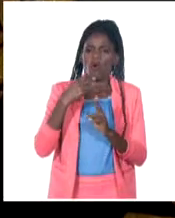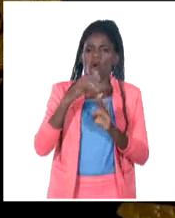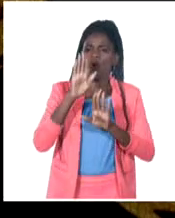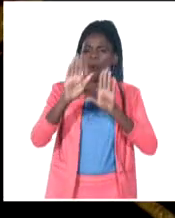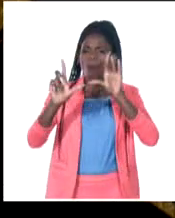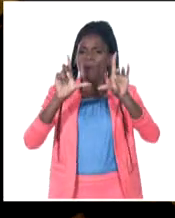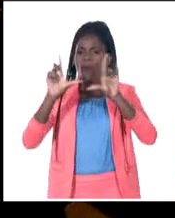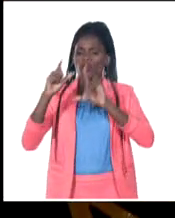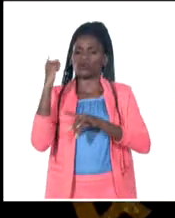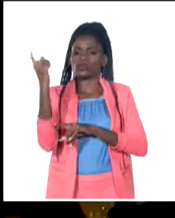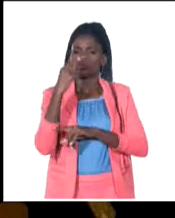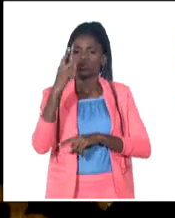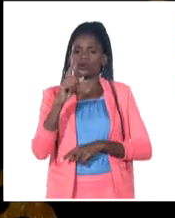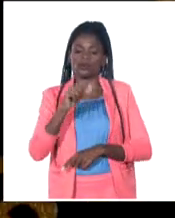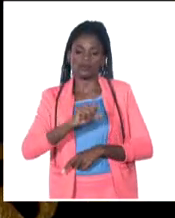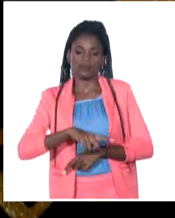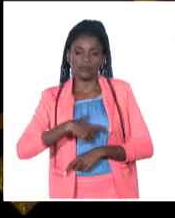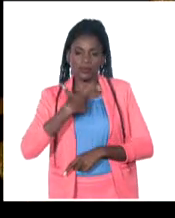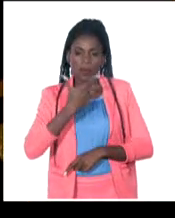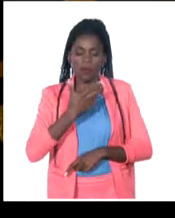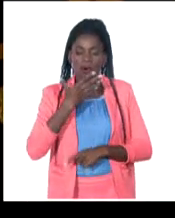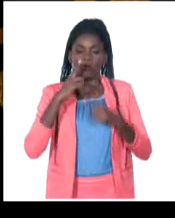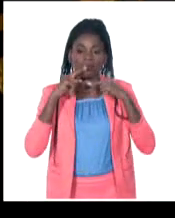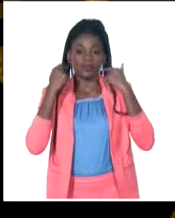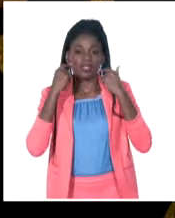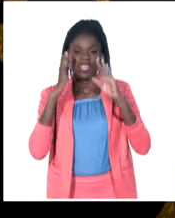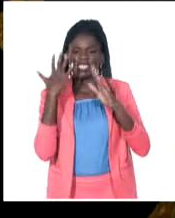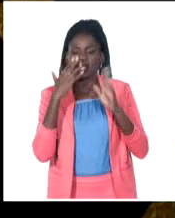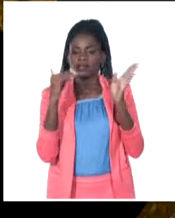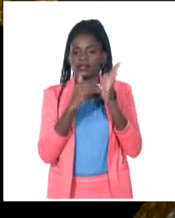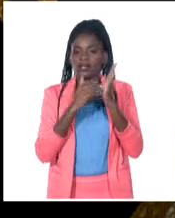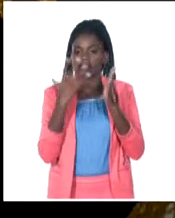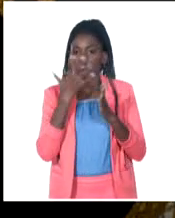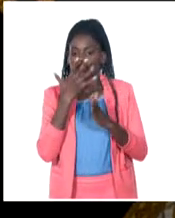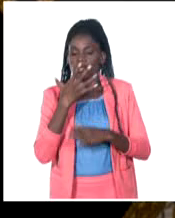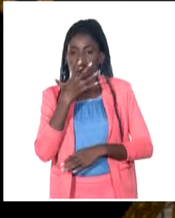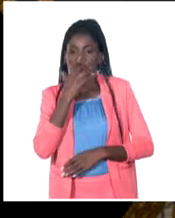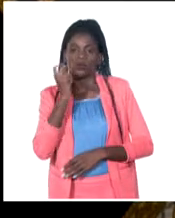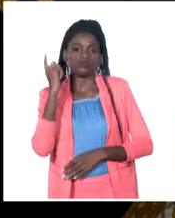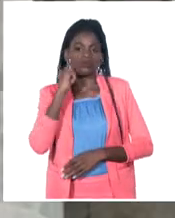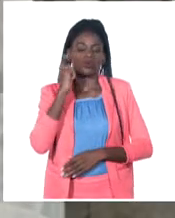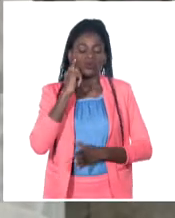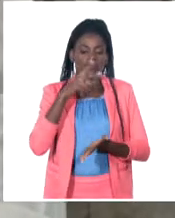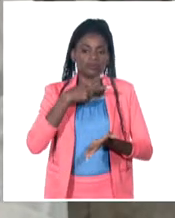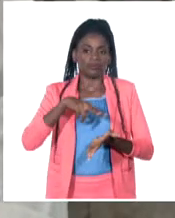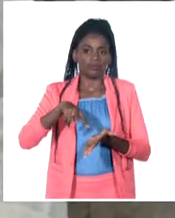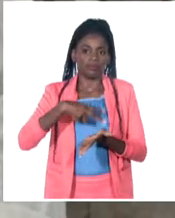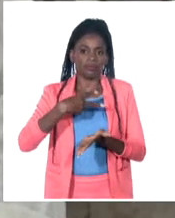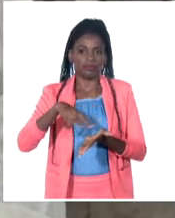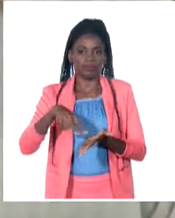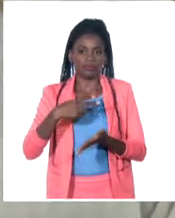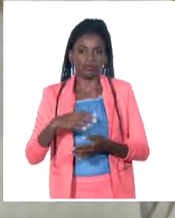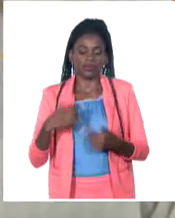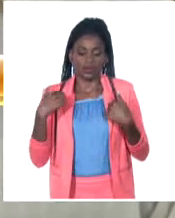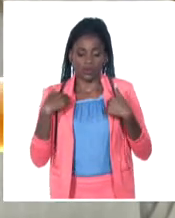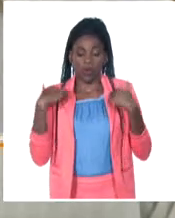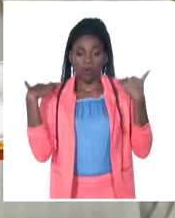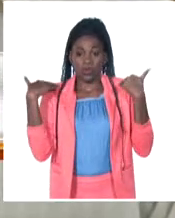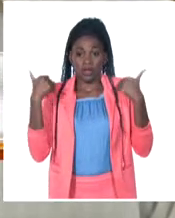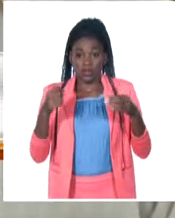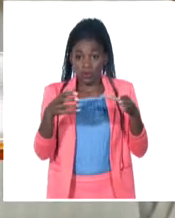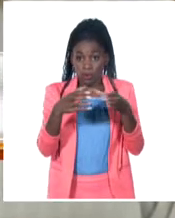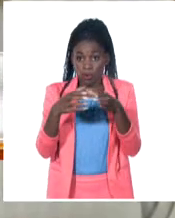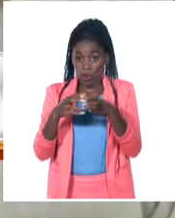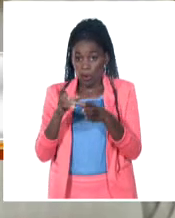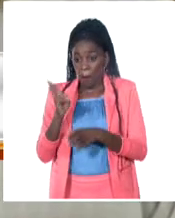la Música para alegrar la tarde a quienes deseen abrazar dichas melodías. Soy director de la orquesta Piquete